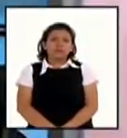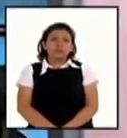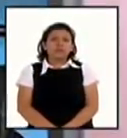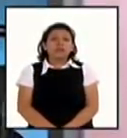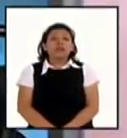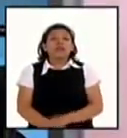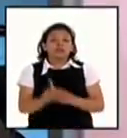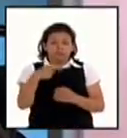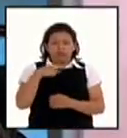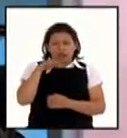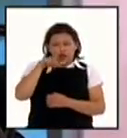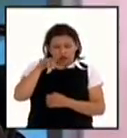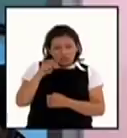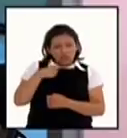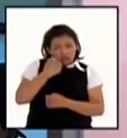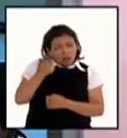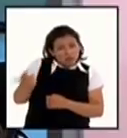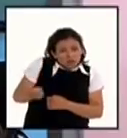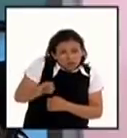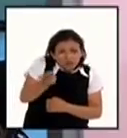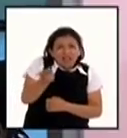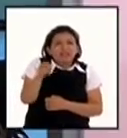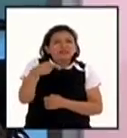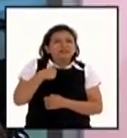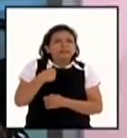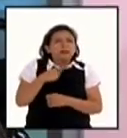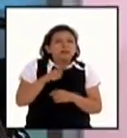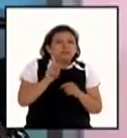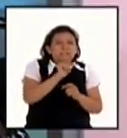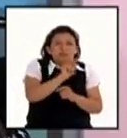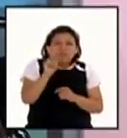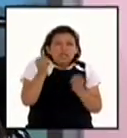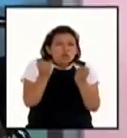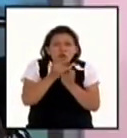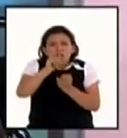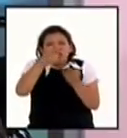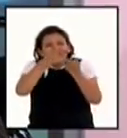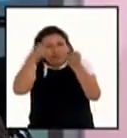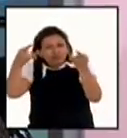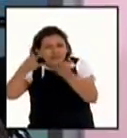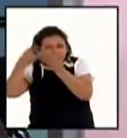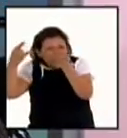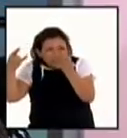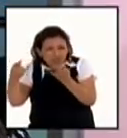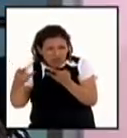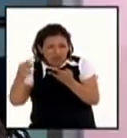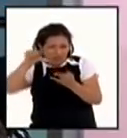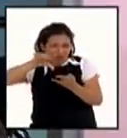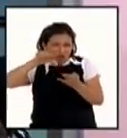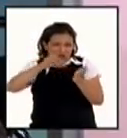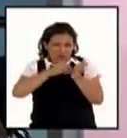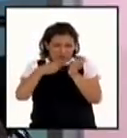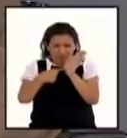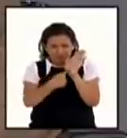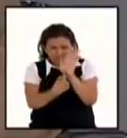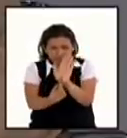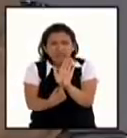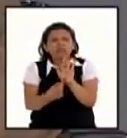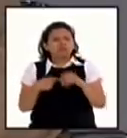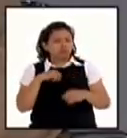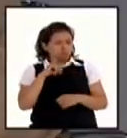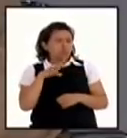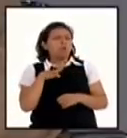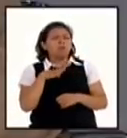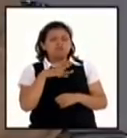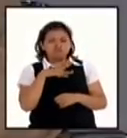Bueno, Elio, yo te quiero preguntar si hay algunos casos similares a este que hemos documentado para esta emisión de nuestro programa. Sí, sí, y muchas